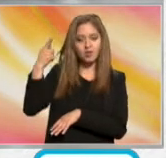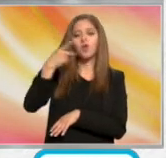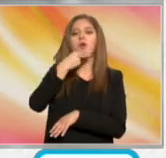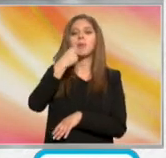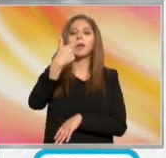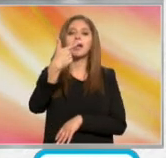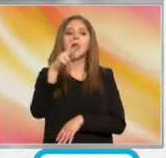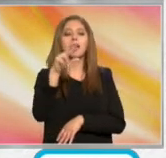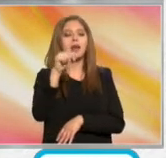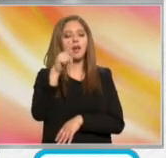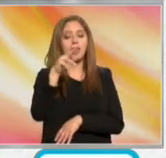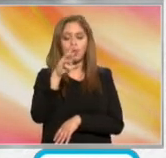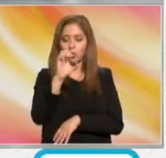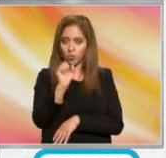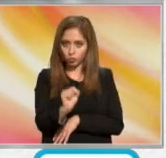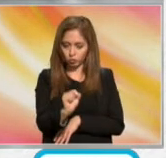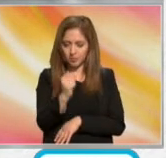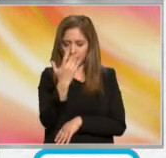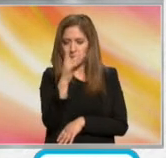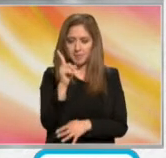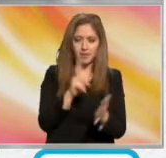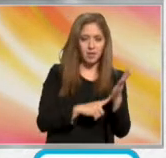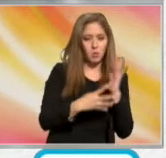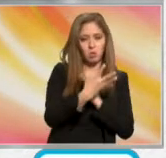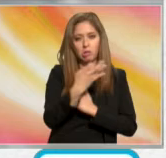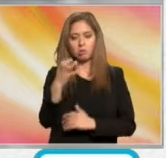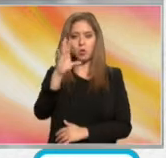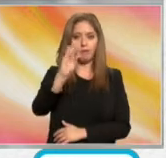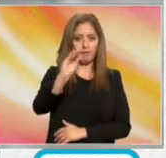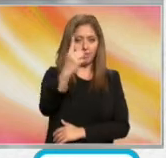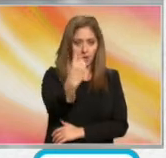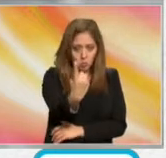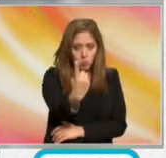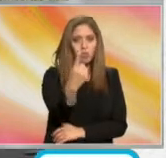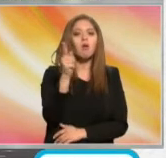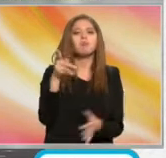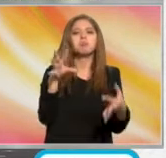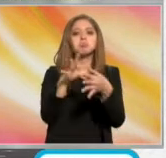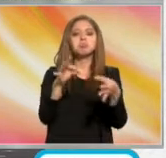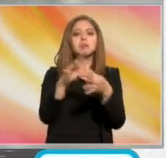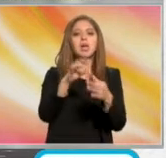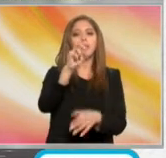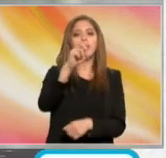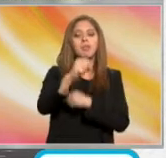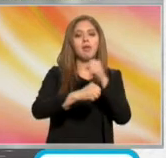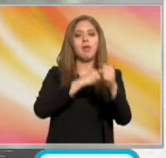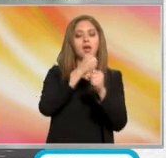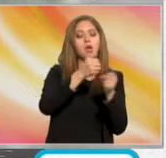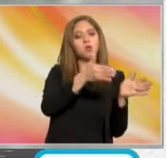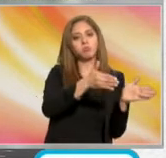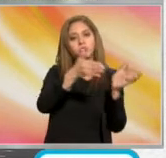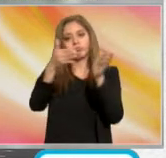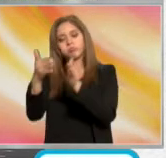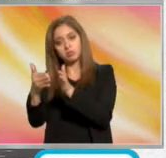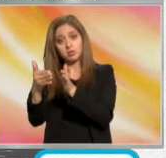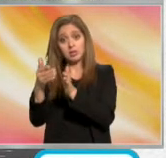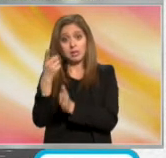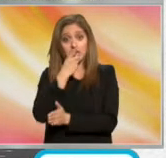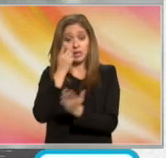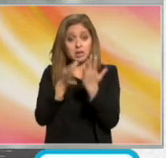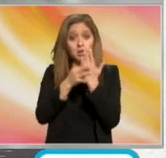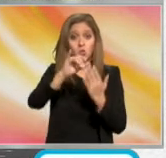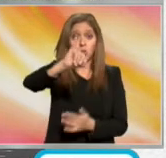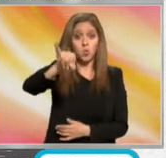Sí. estaba reciente el asunto de 1491, estamos Sí. hablando de 30 años después, no es tanto, ¿no? Resulta que